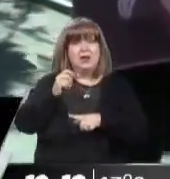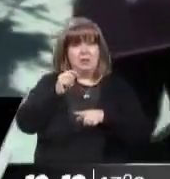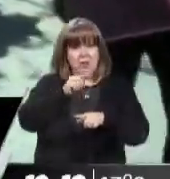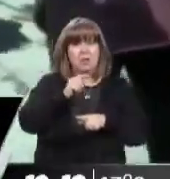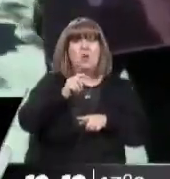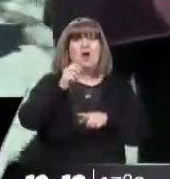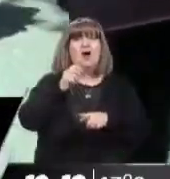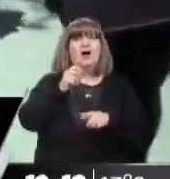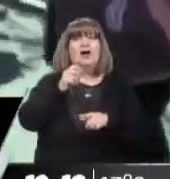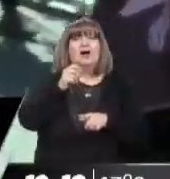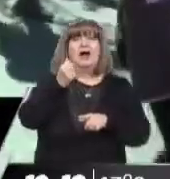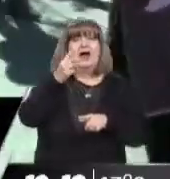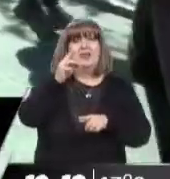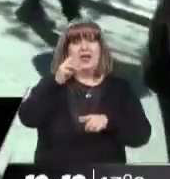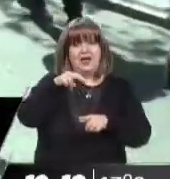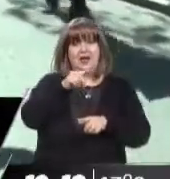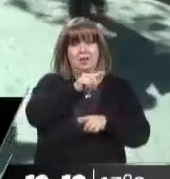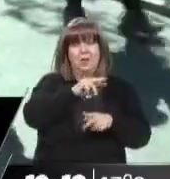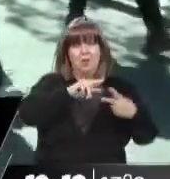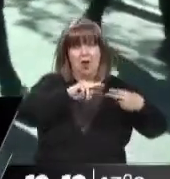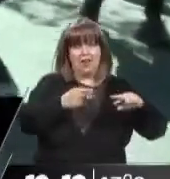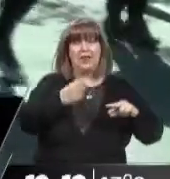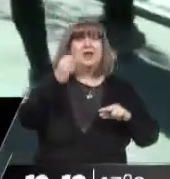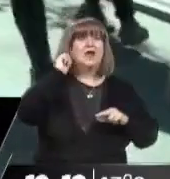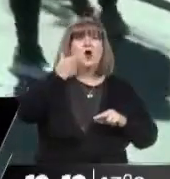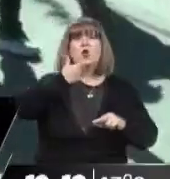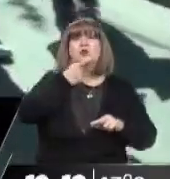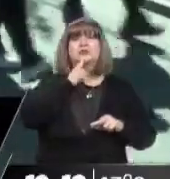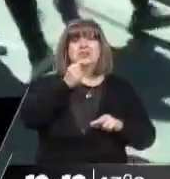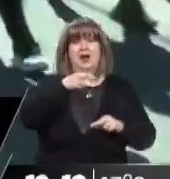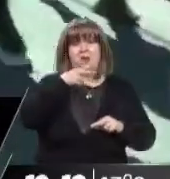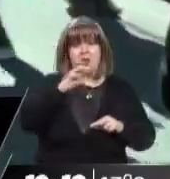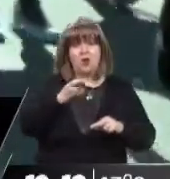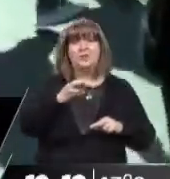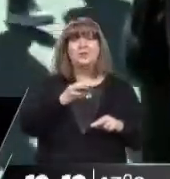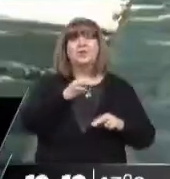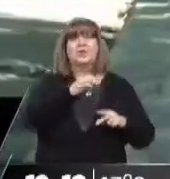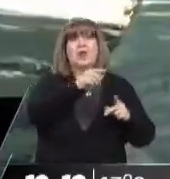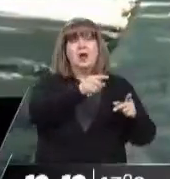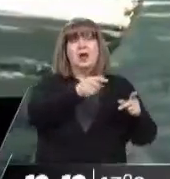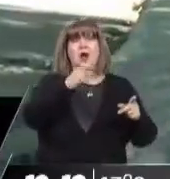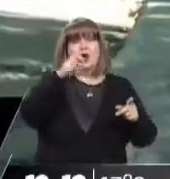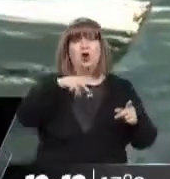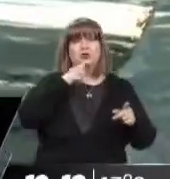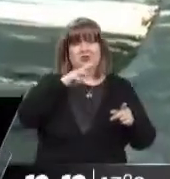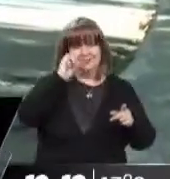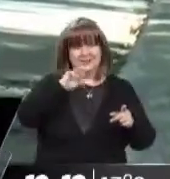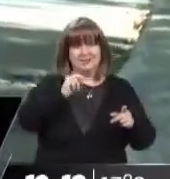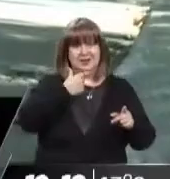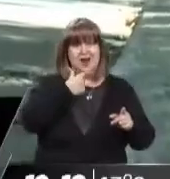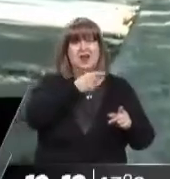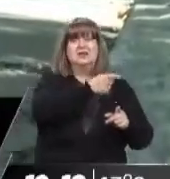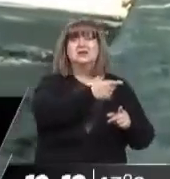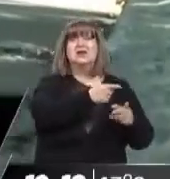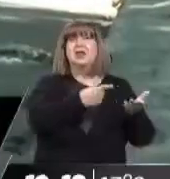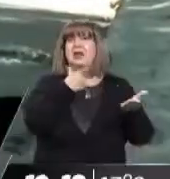Gustavo Contreras, bien digo. En caso de que coincida en la muestra de ADN, bueno, la justicia va a tener una prueba